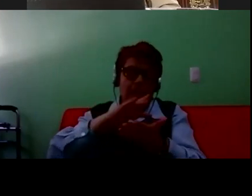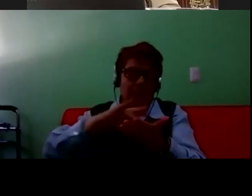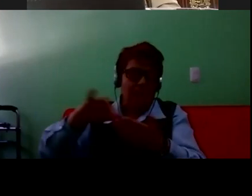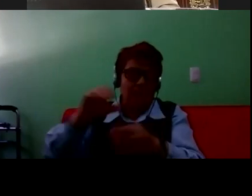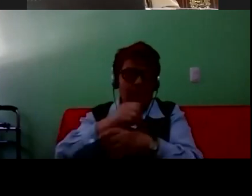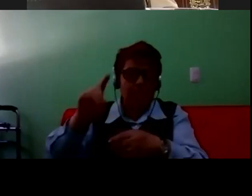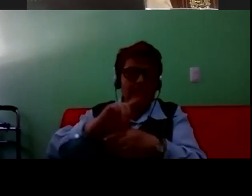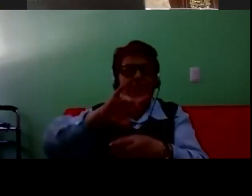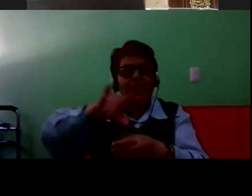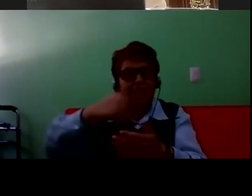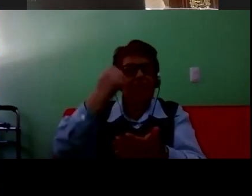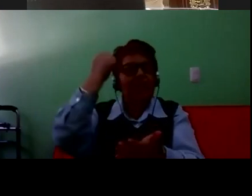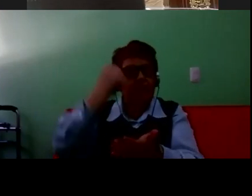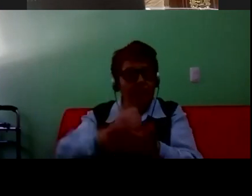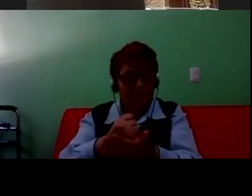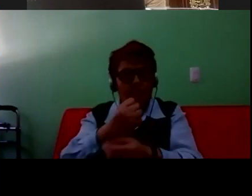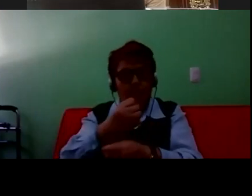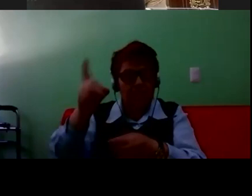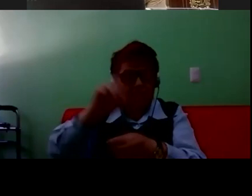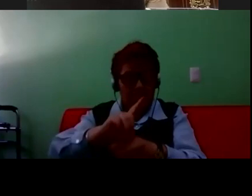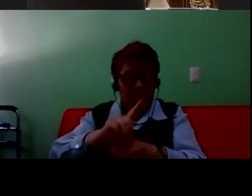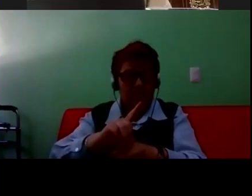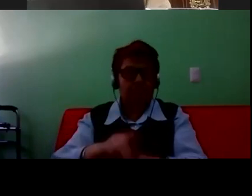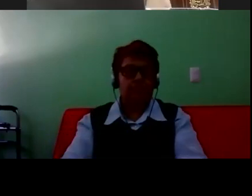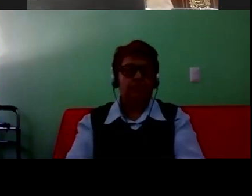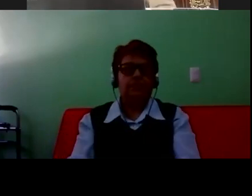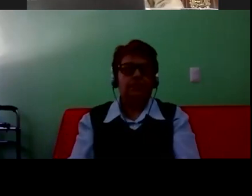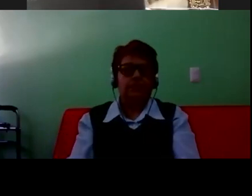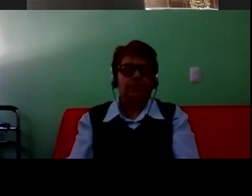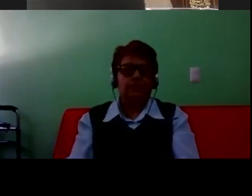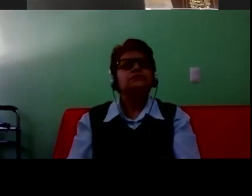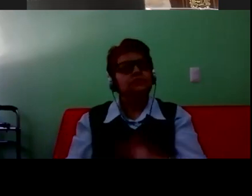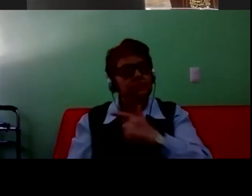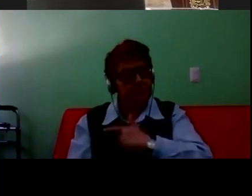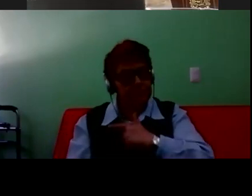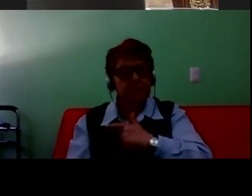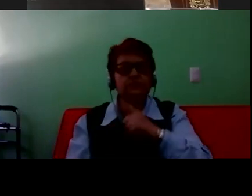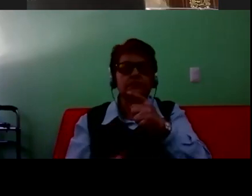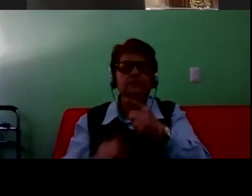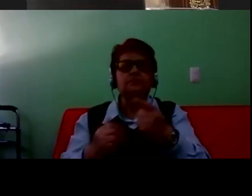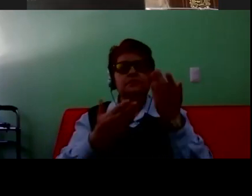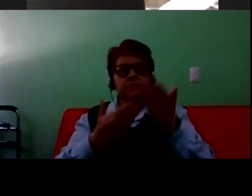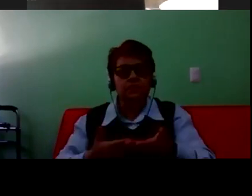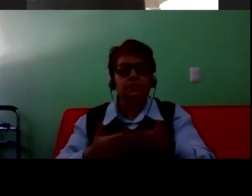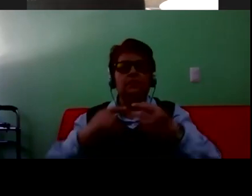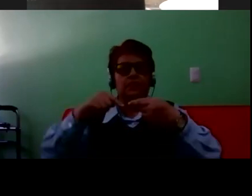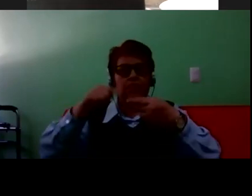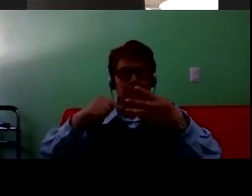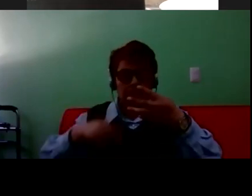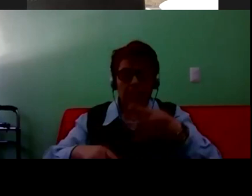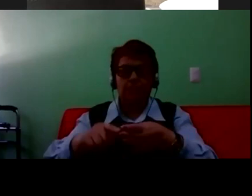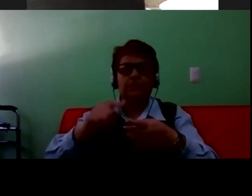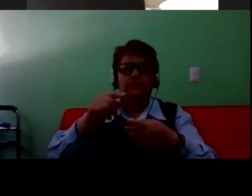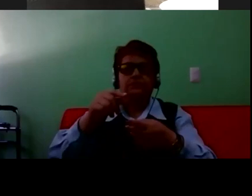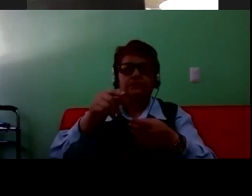de aprobarse el orden del día. Con mucho gusto. Por instrucciones de la presidencia se consulta a